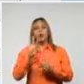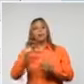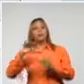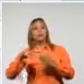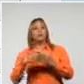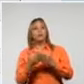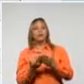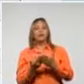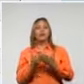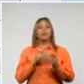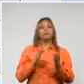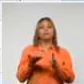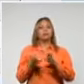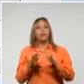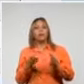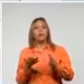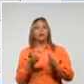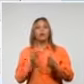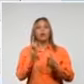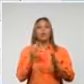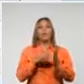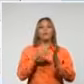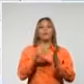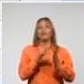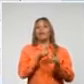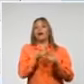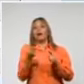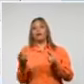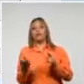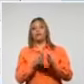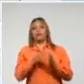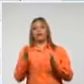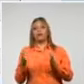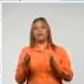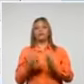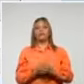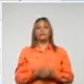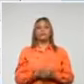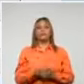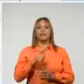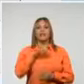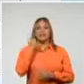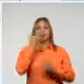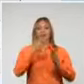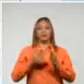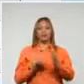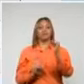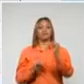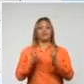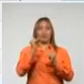aproximadamente, pasamos de un millón a otro. Falleció una cifra elevada de personas,